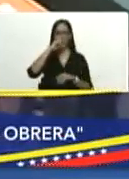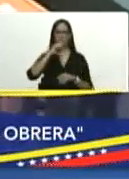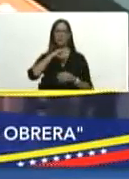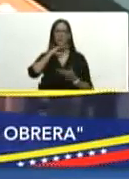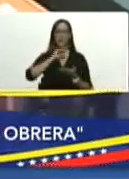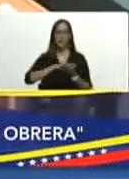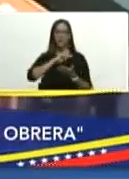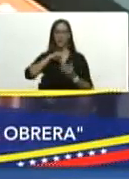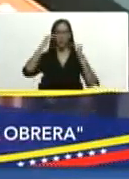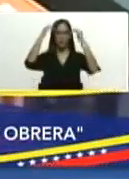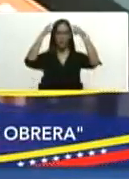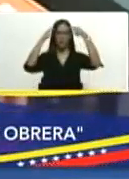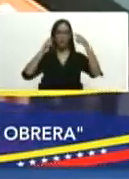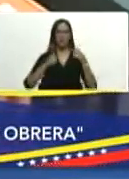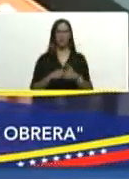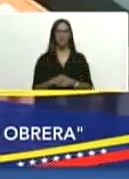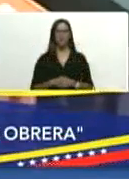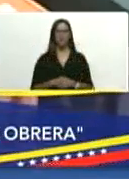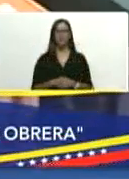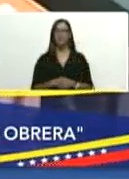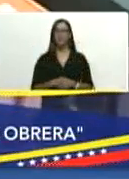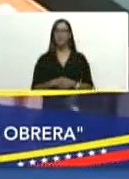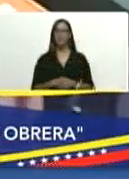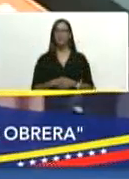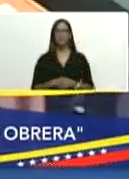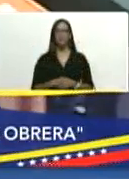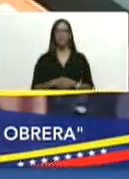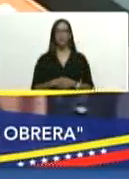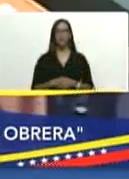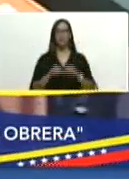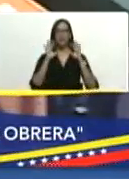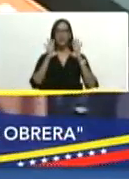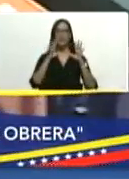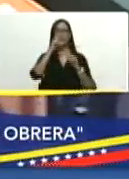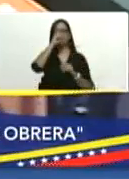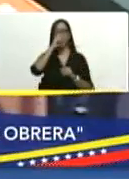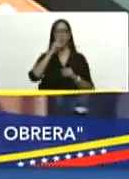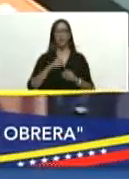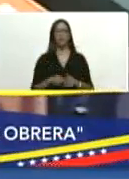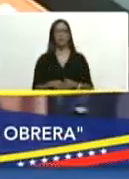comandante Hugo Chávez diez años